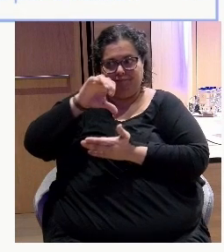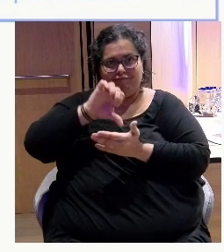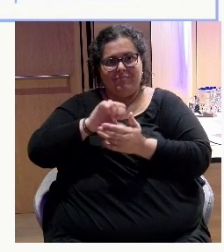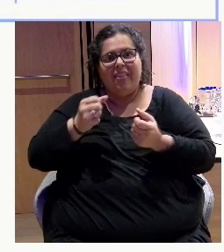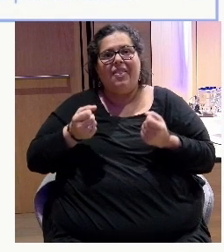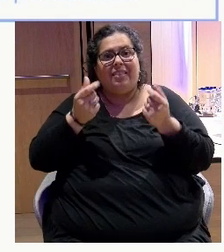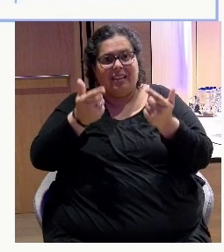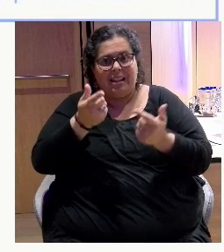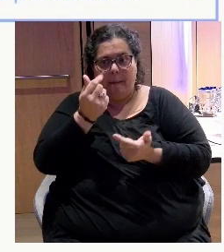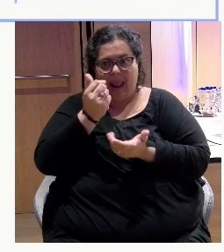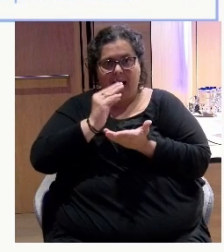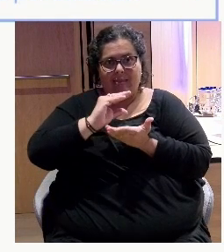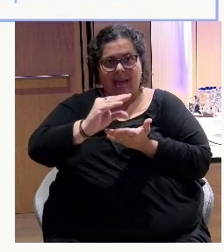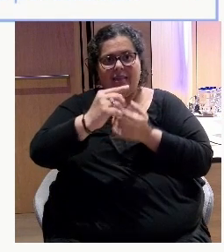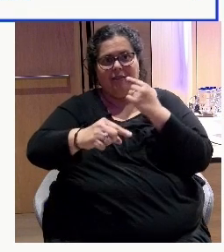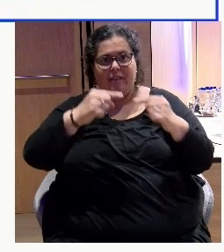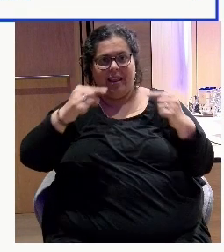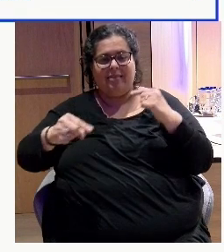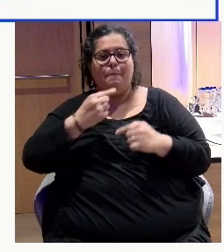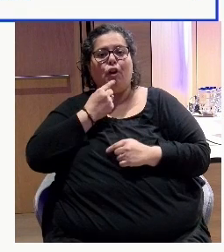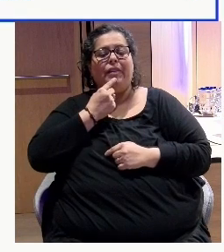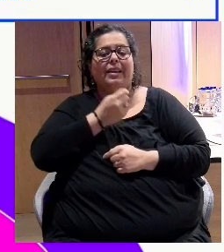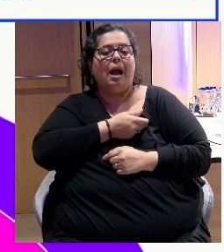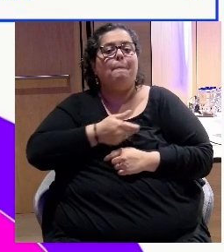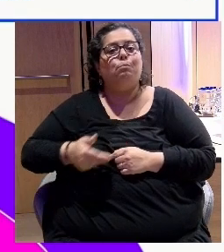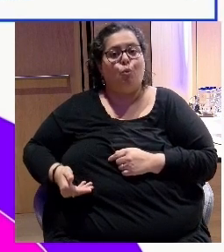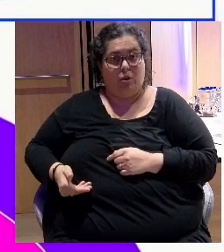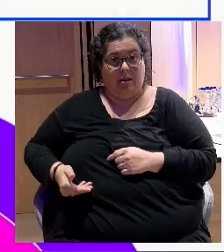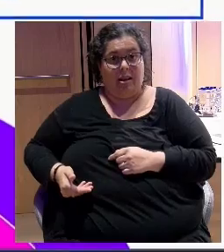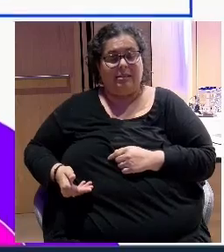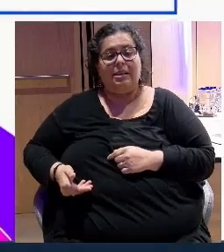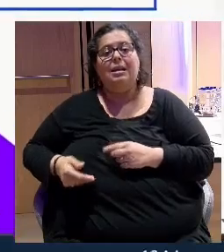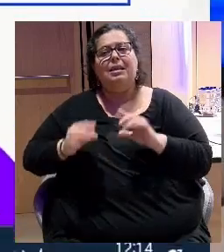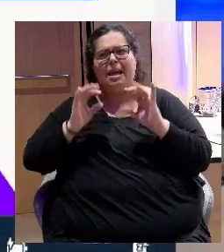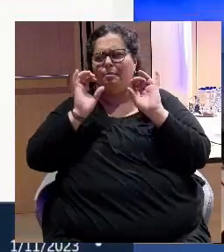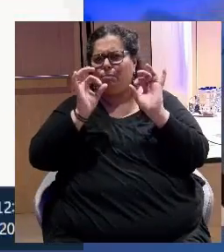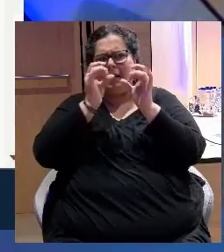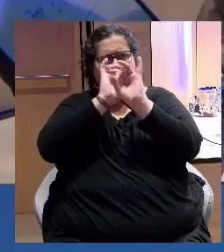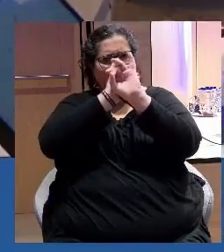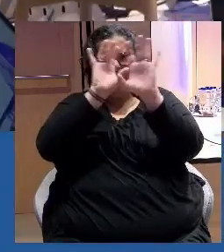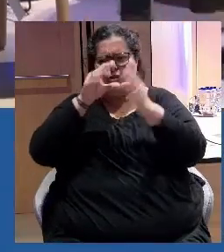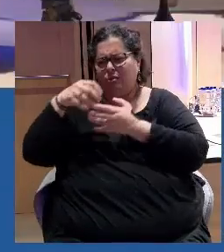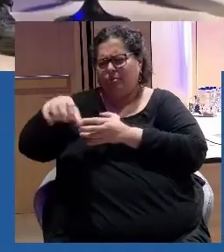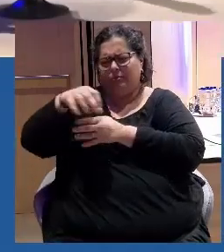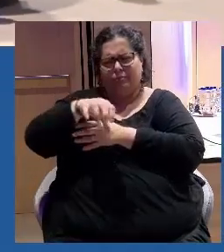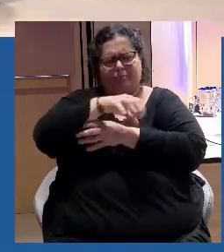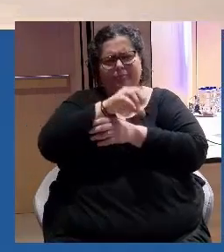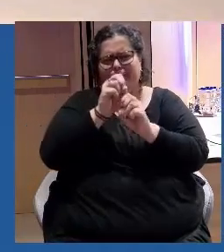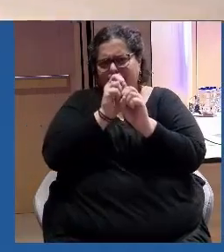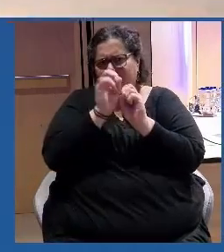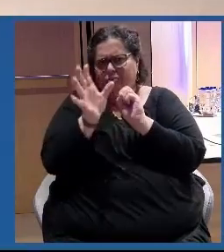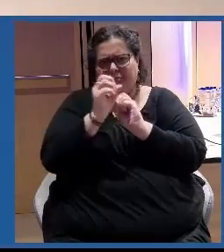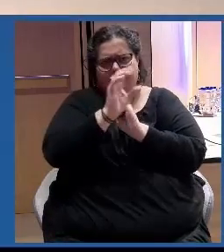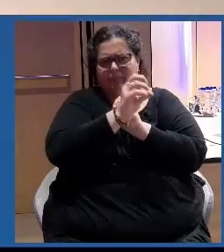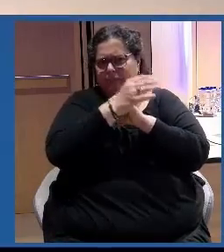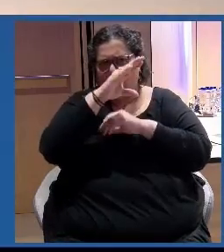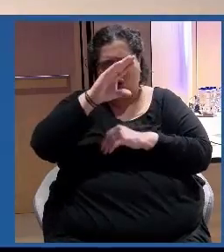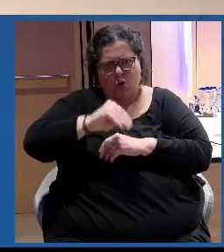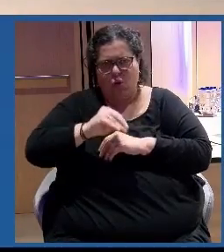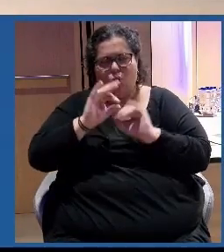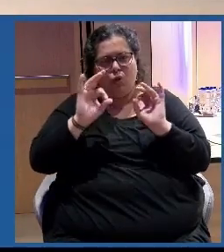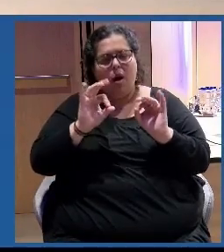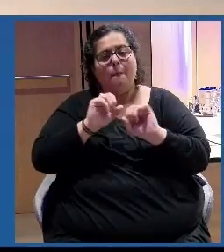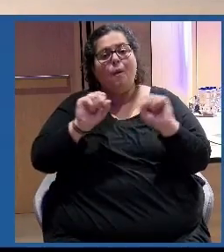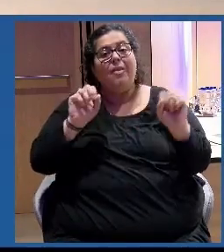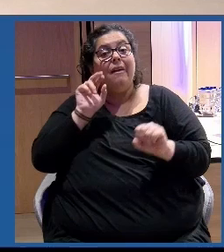una desagregación muy interesante, digamos, bastante desagregada la información. Entonces, por eso es que ahí van a ver que